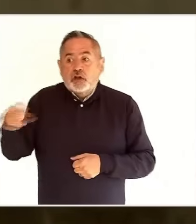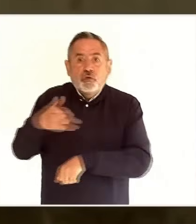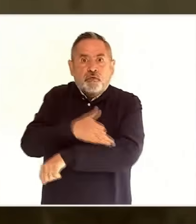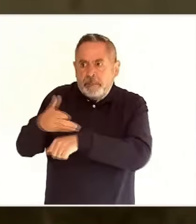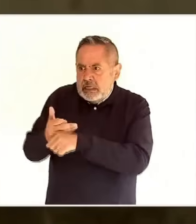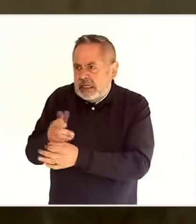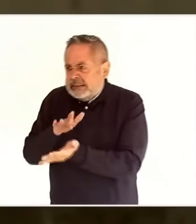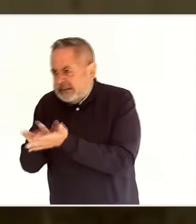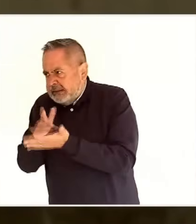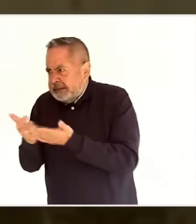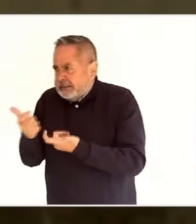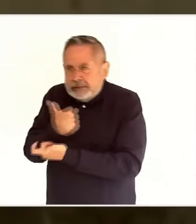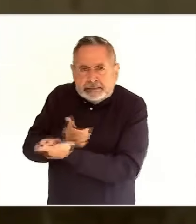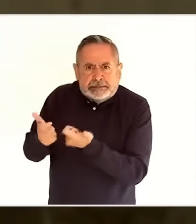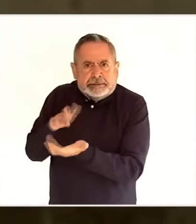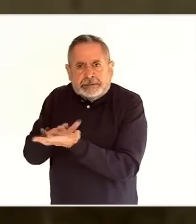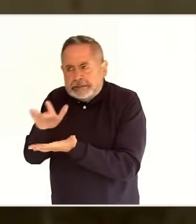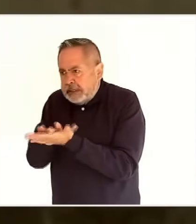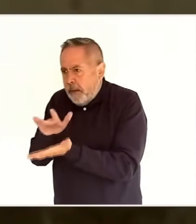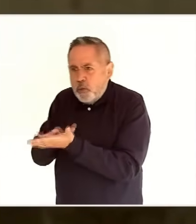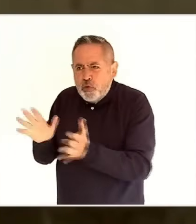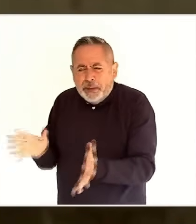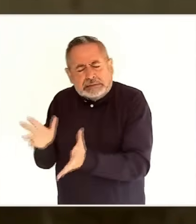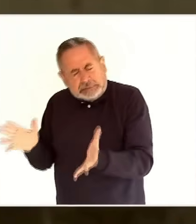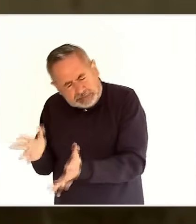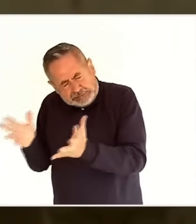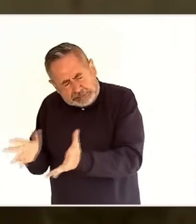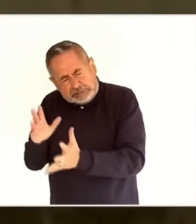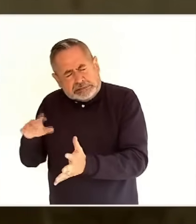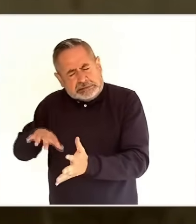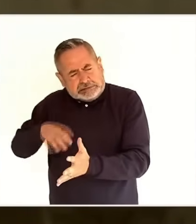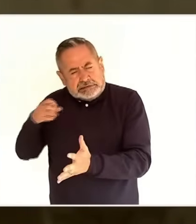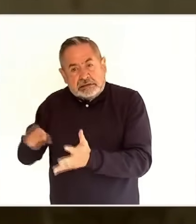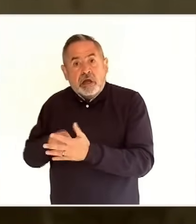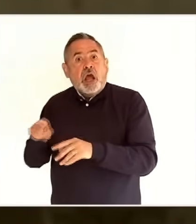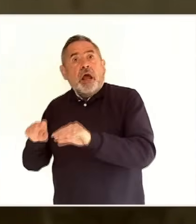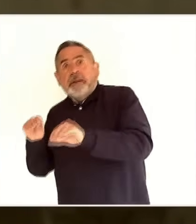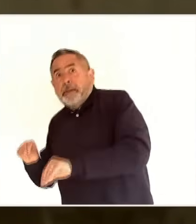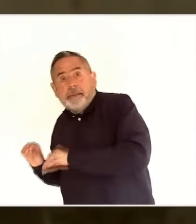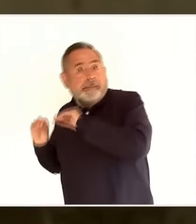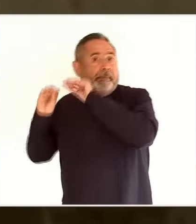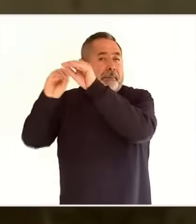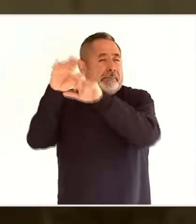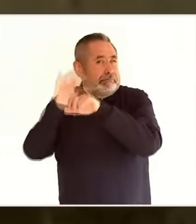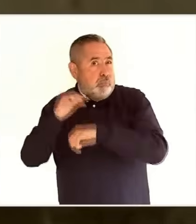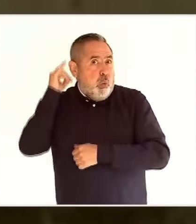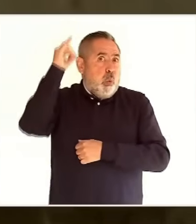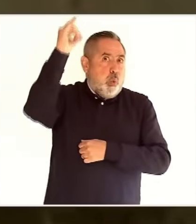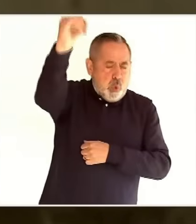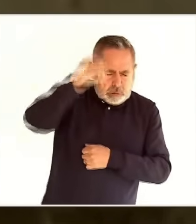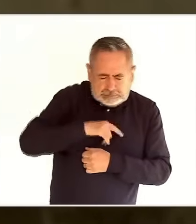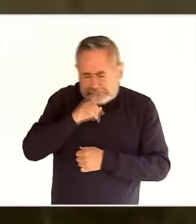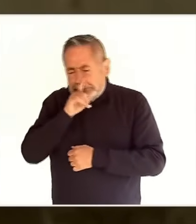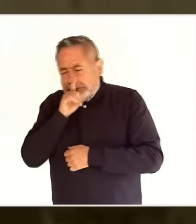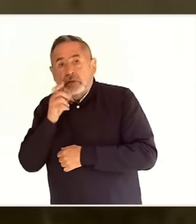condiciones adversas, sino que enfrentó la distancia, la incertidumbre y